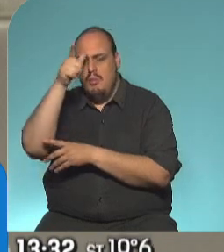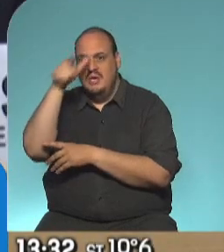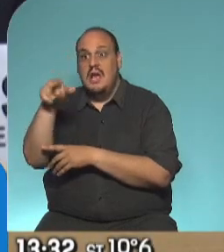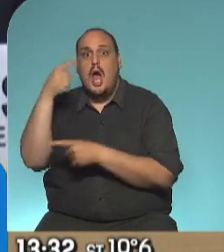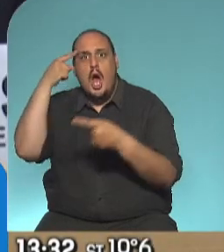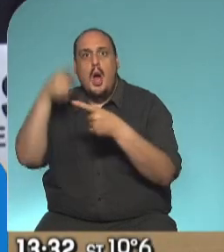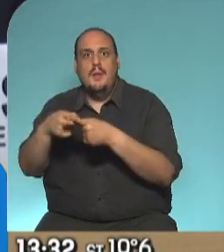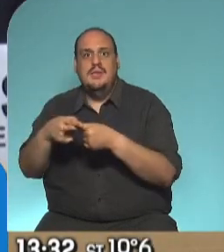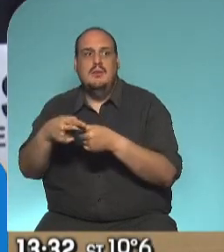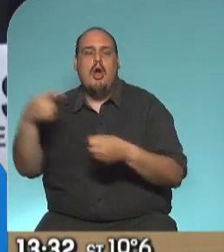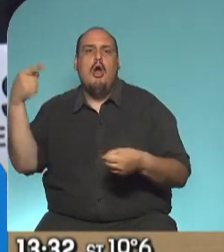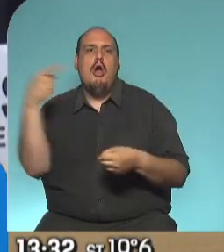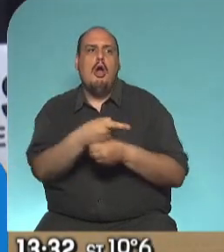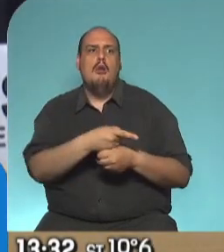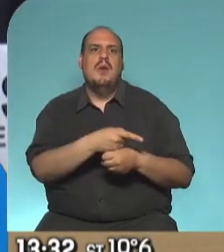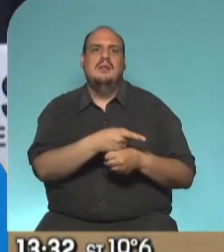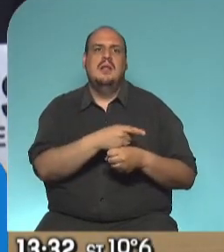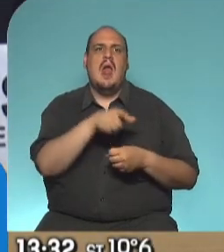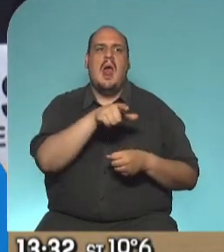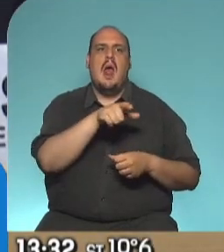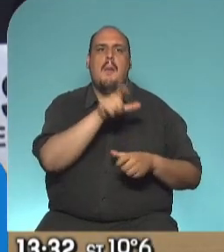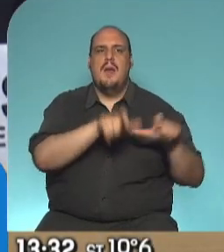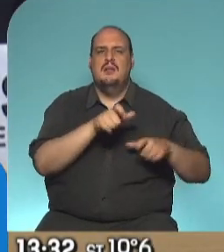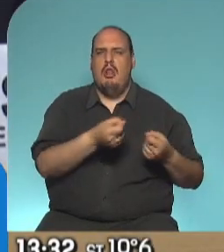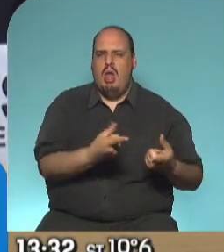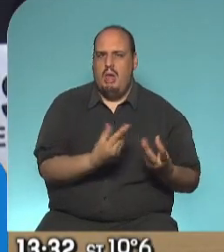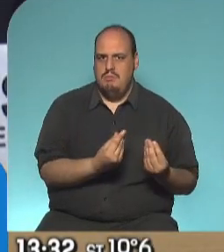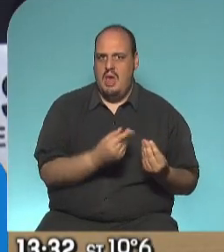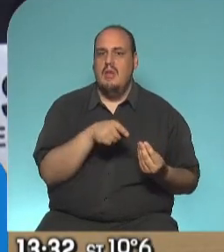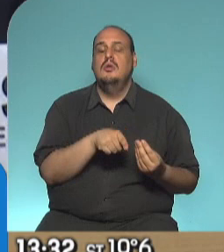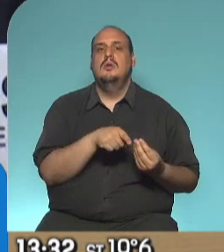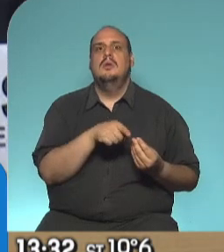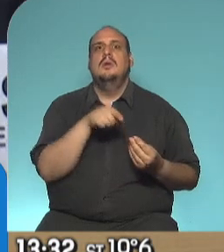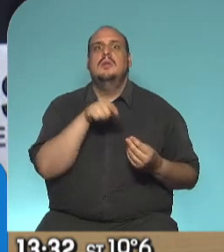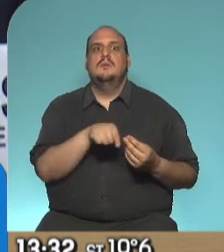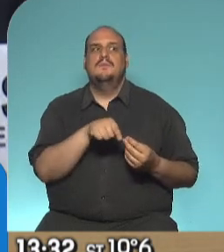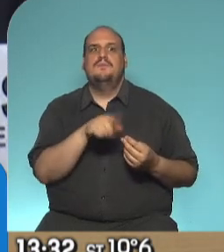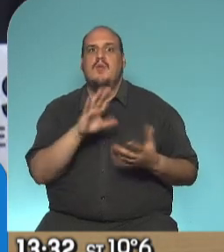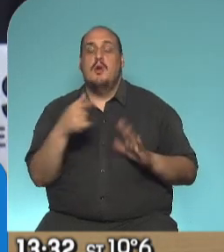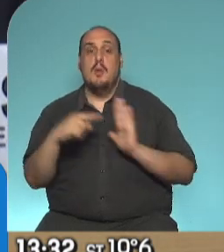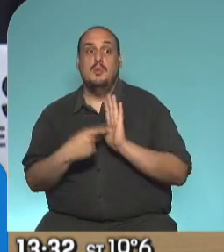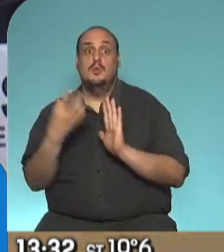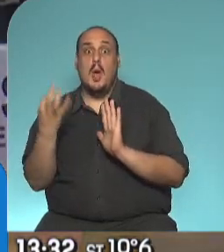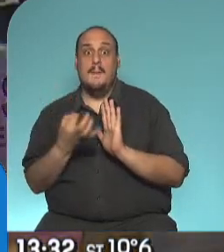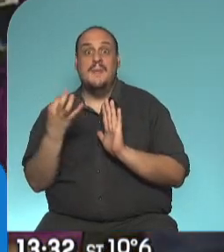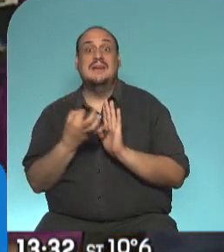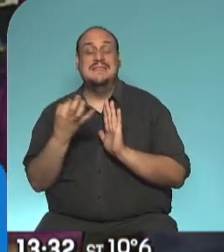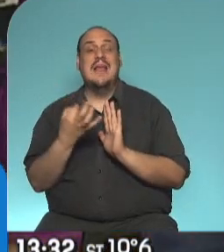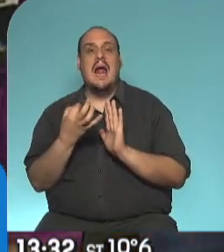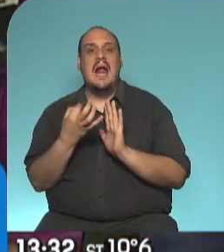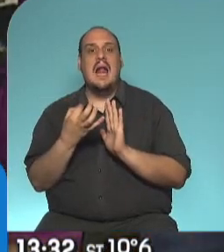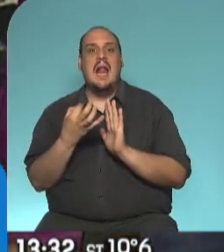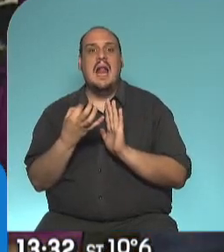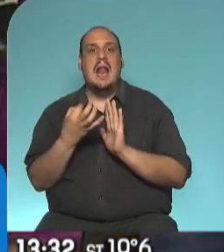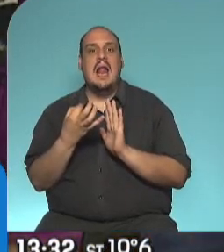combatir al crimen y al terrorismo, pero lo que pasó es que ese carácter de excepcionalidad se fue perdiendo y fue,